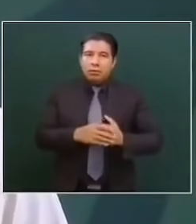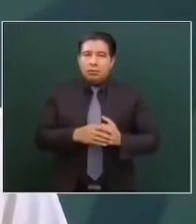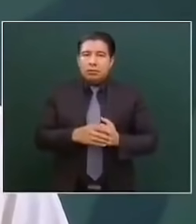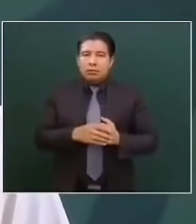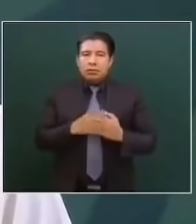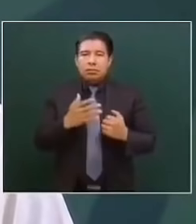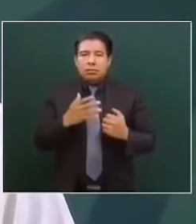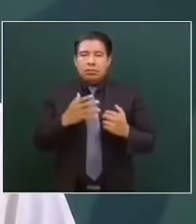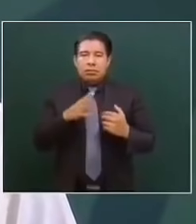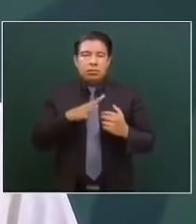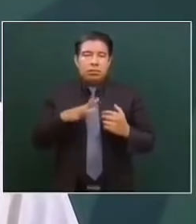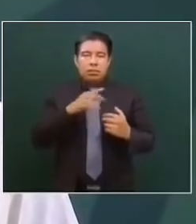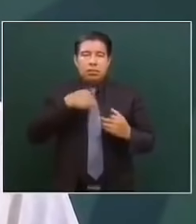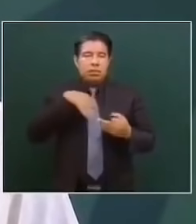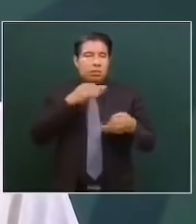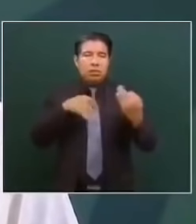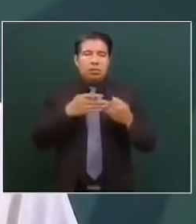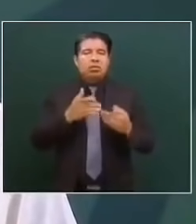de manera humanitaria,